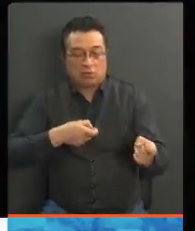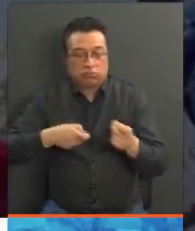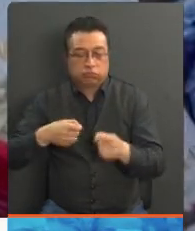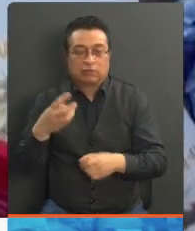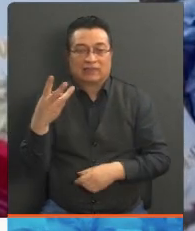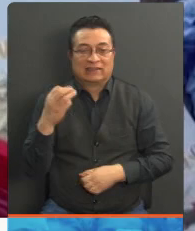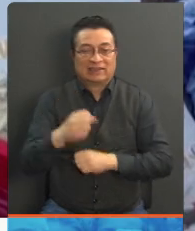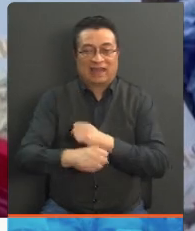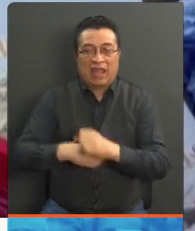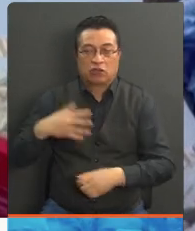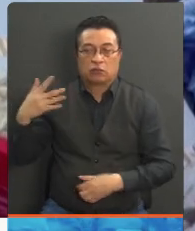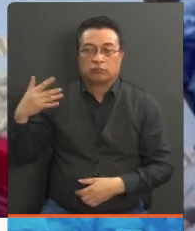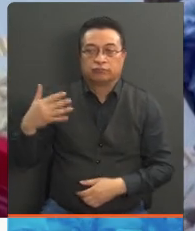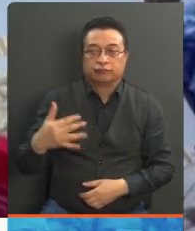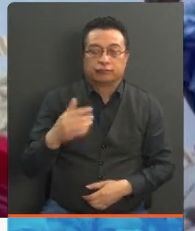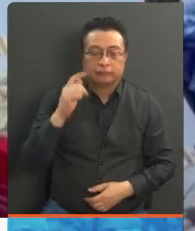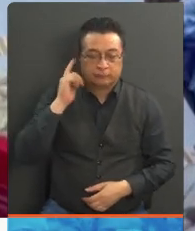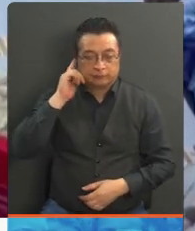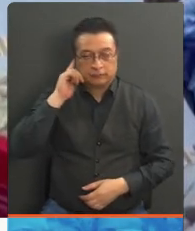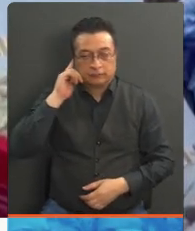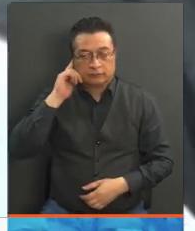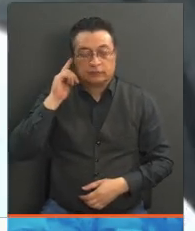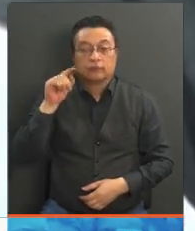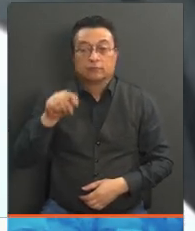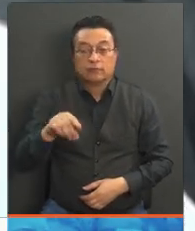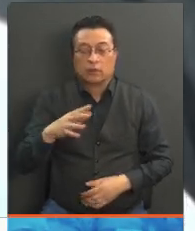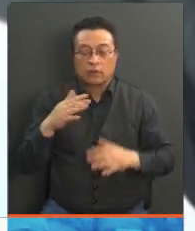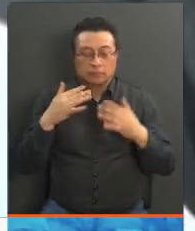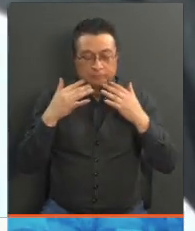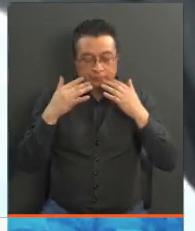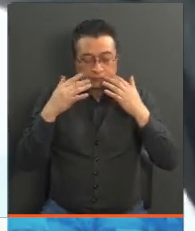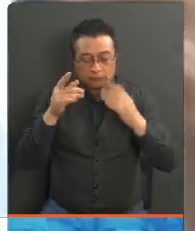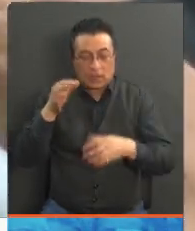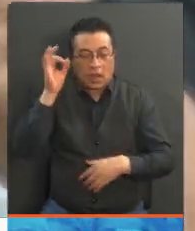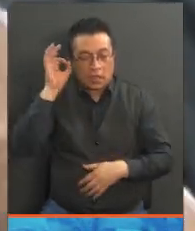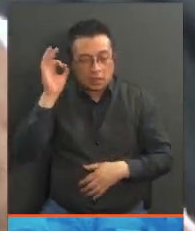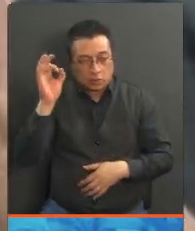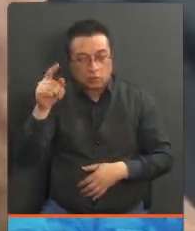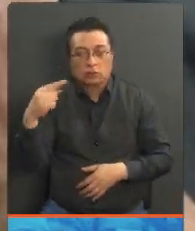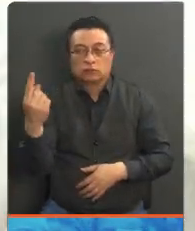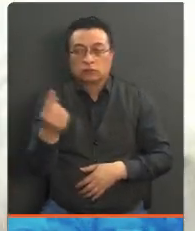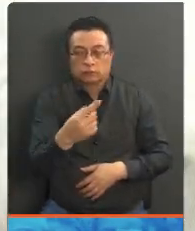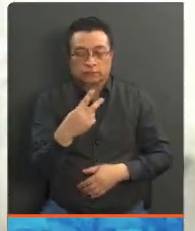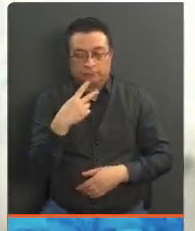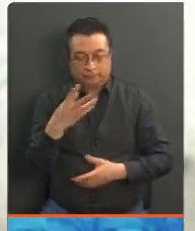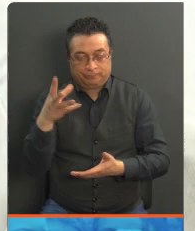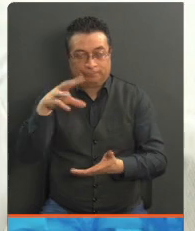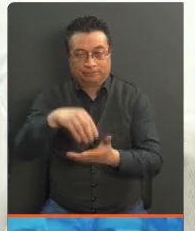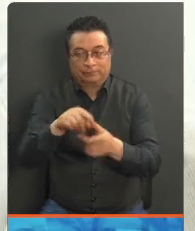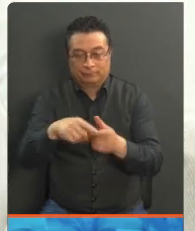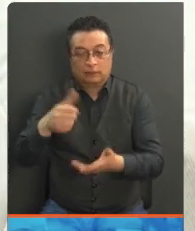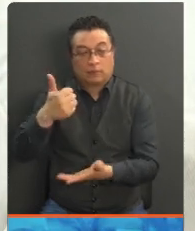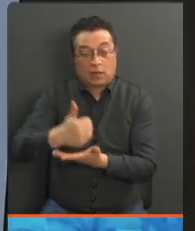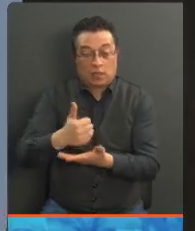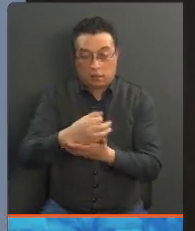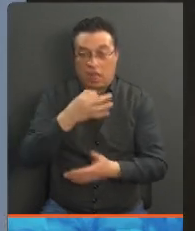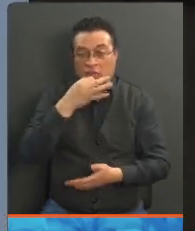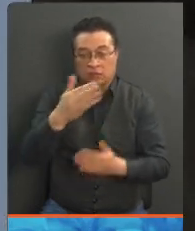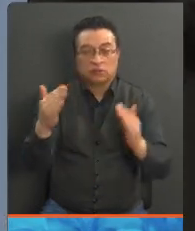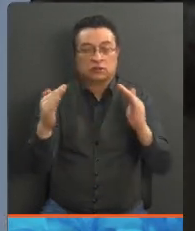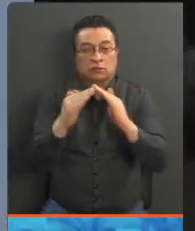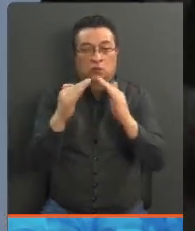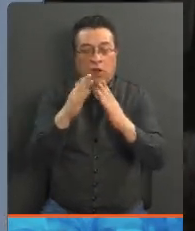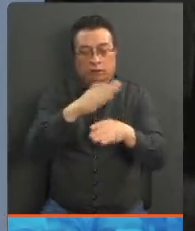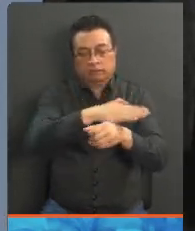años. Tras una emotiva y tensa reunión con los residentes de Uvalde, su alcalde anunció que demolerán la escuela